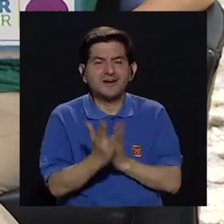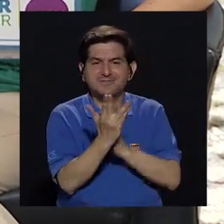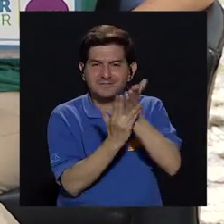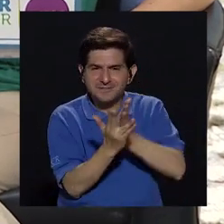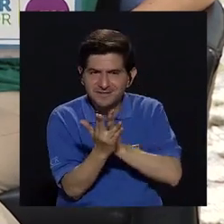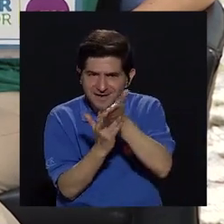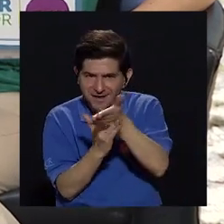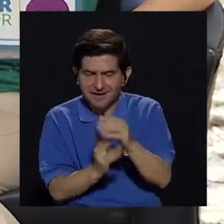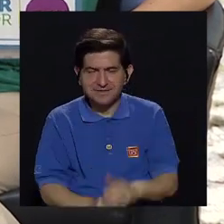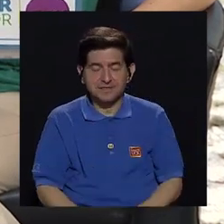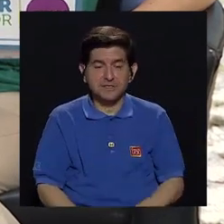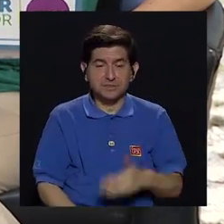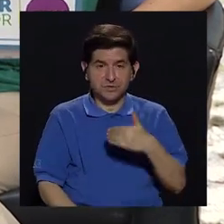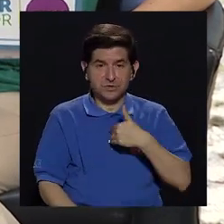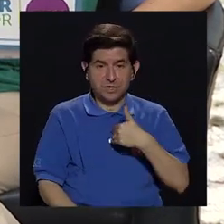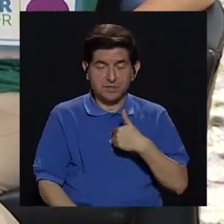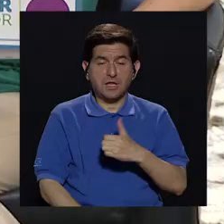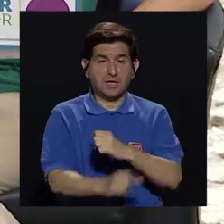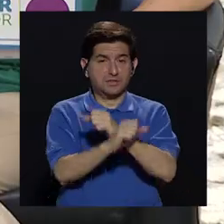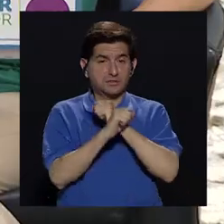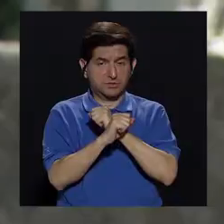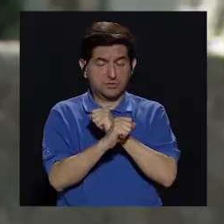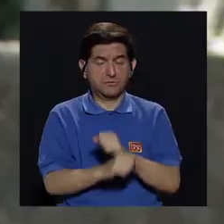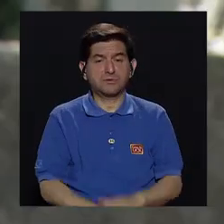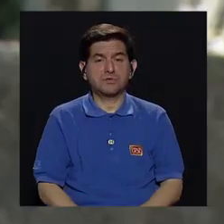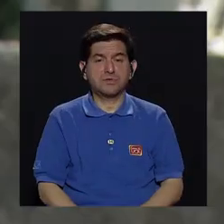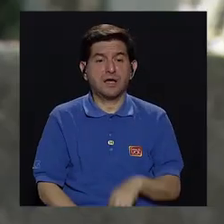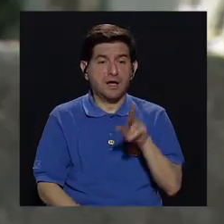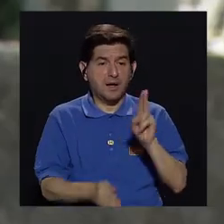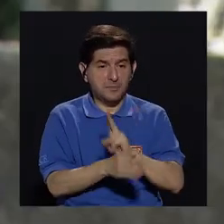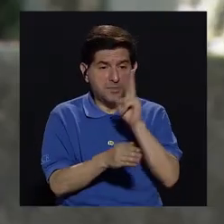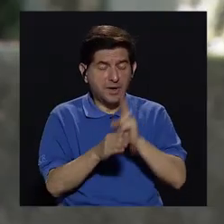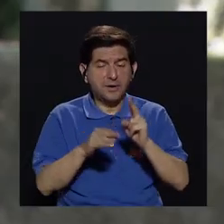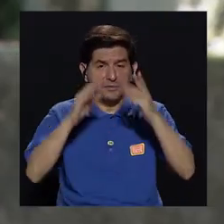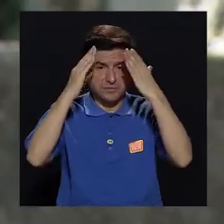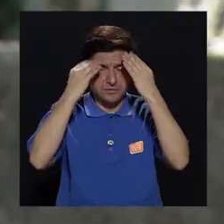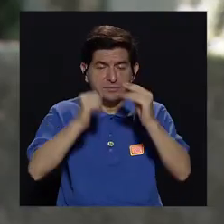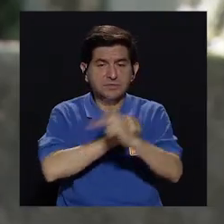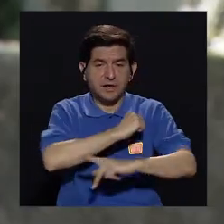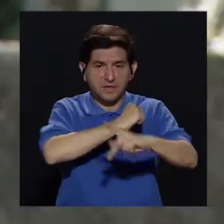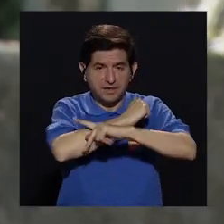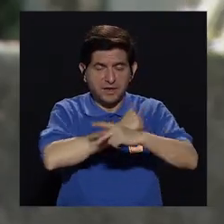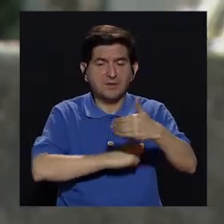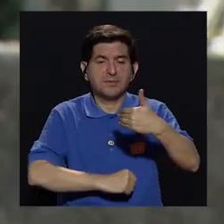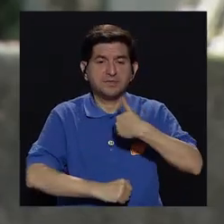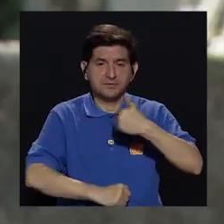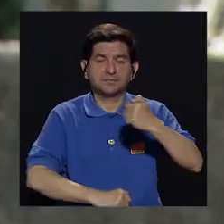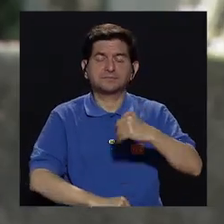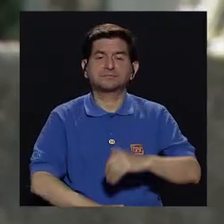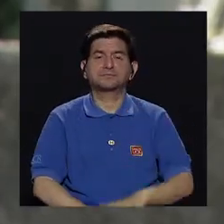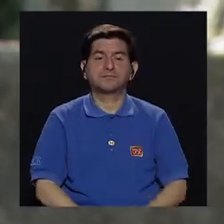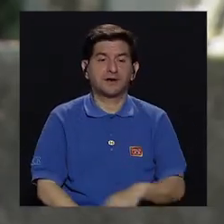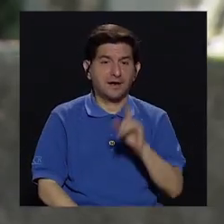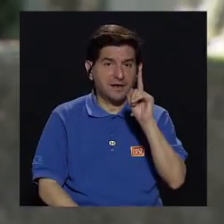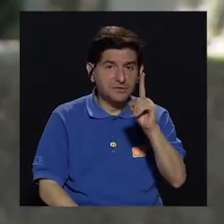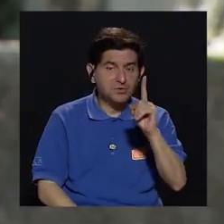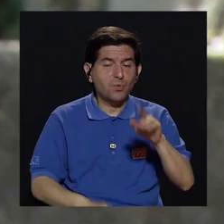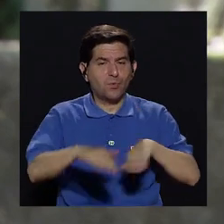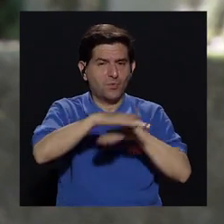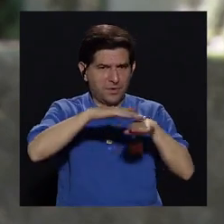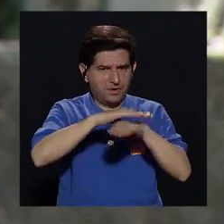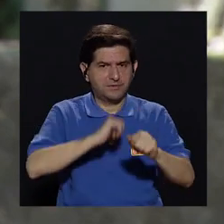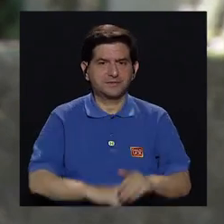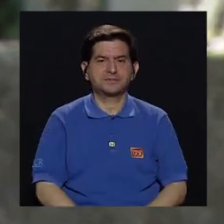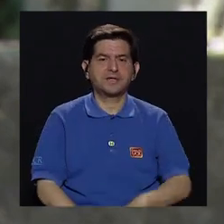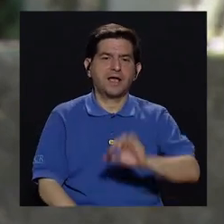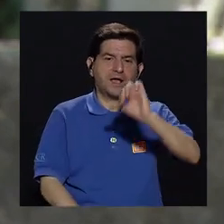acceso, válidas, seguras, para poder utilizar los datos que el país está produciendo. Ese es uno de los